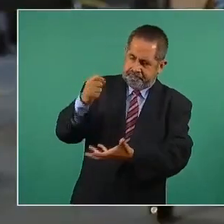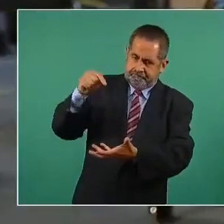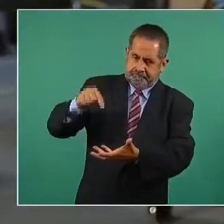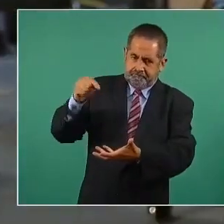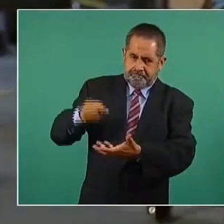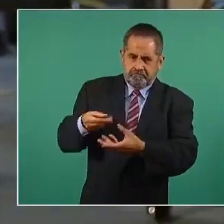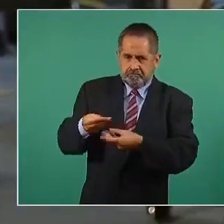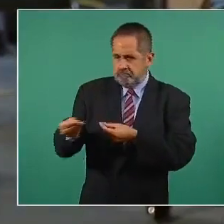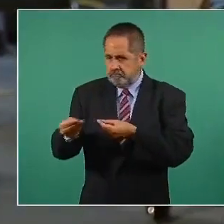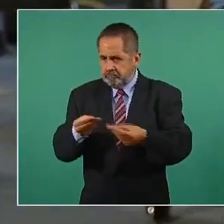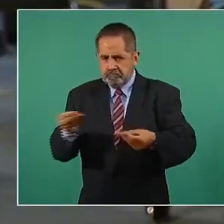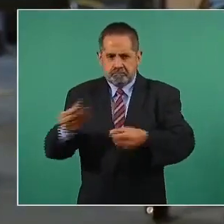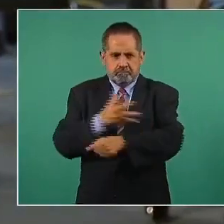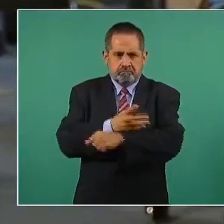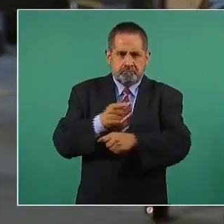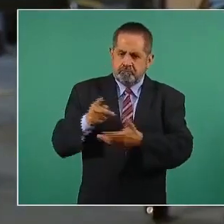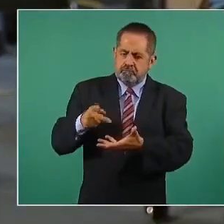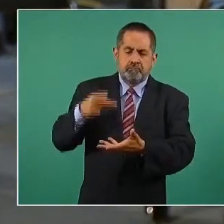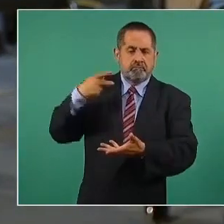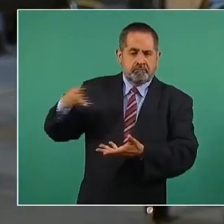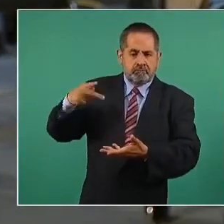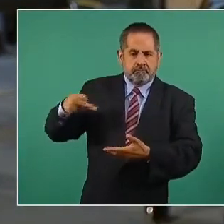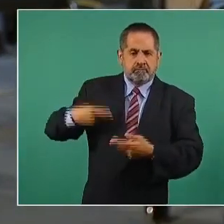público, que es dinero del pueblo.